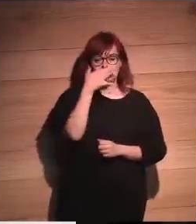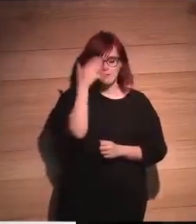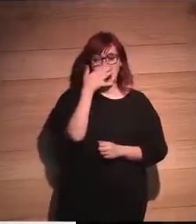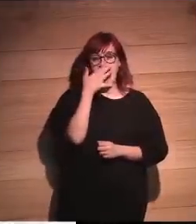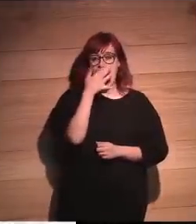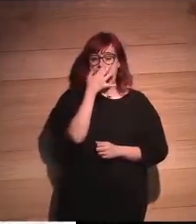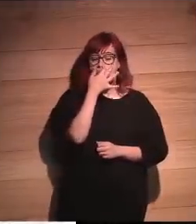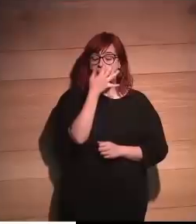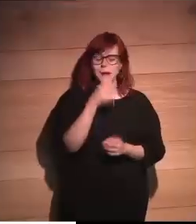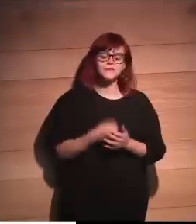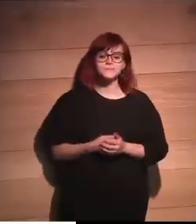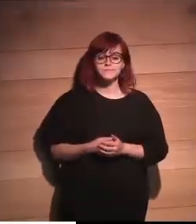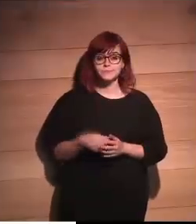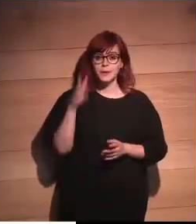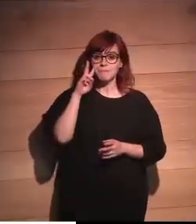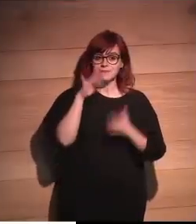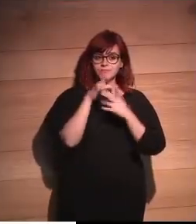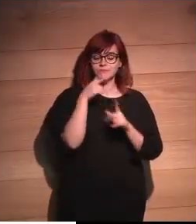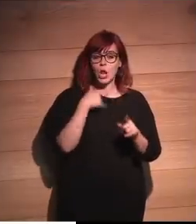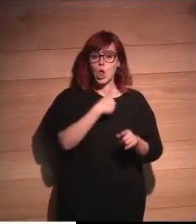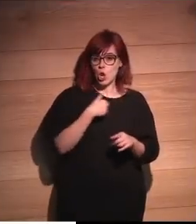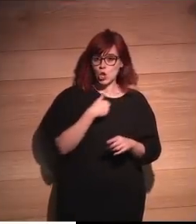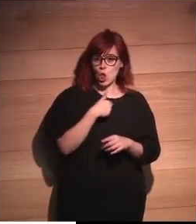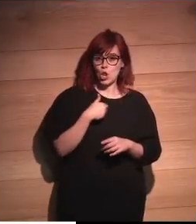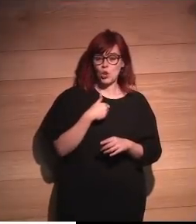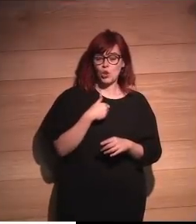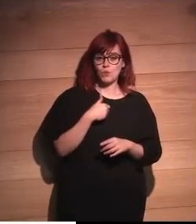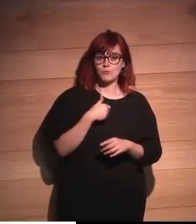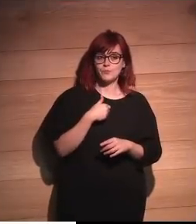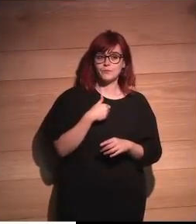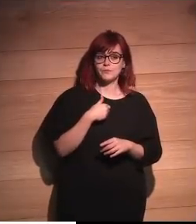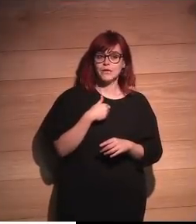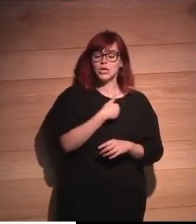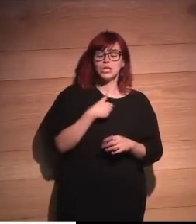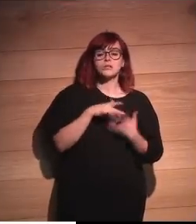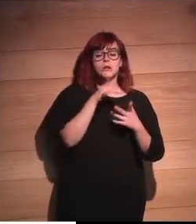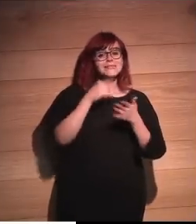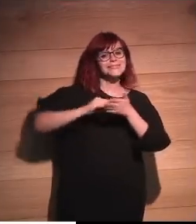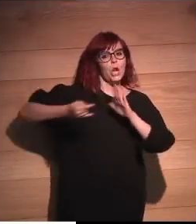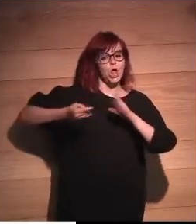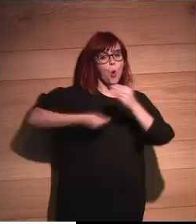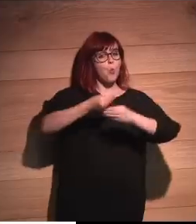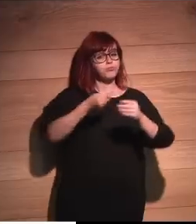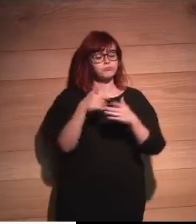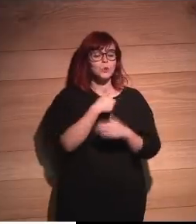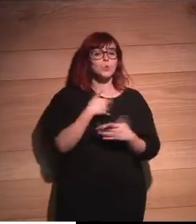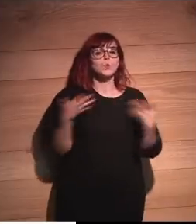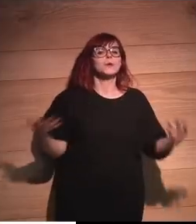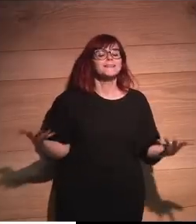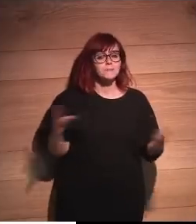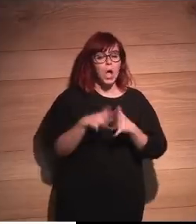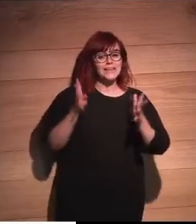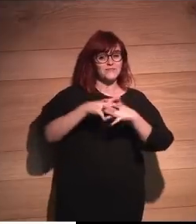Bueno, ahí ven el papel que juega toda la tecnología en